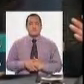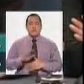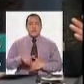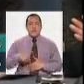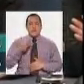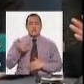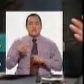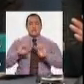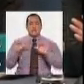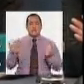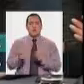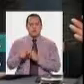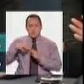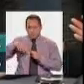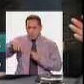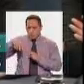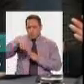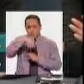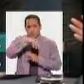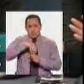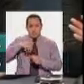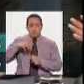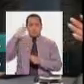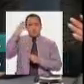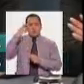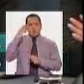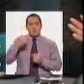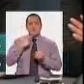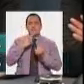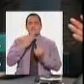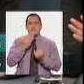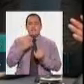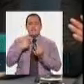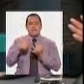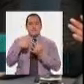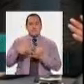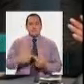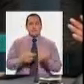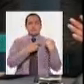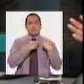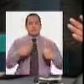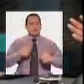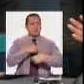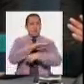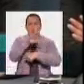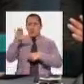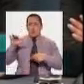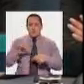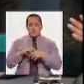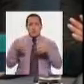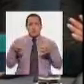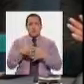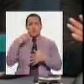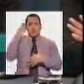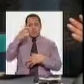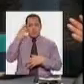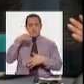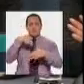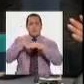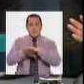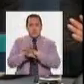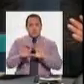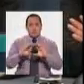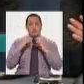existe una comisión multipartidaria conformada por representantes de todos los partidos políticos con asiento en el Congreso